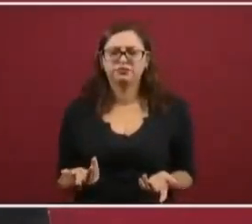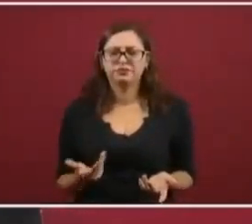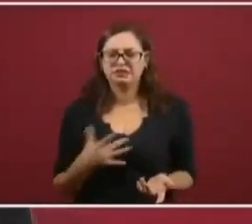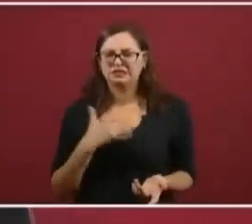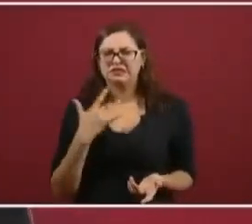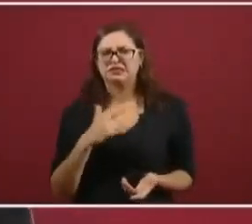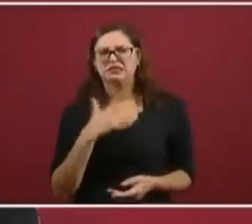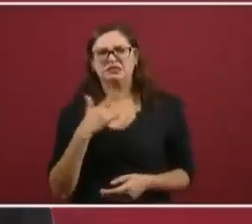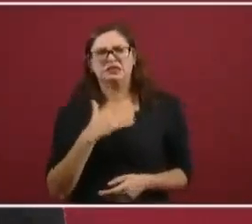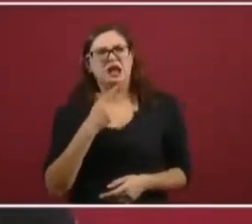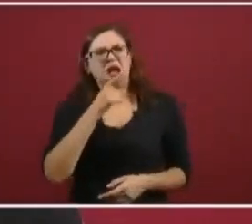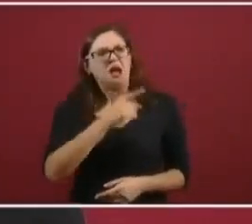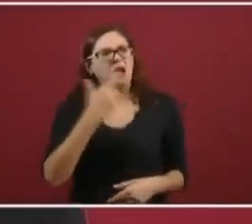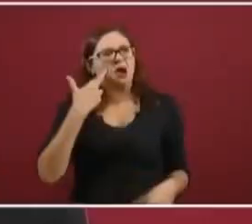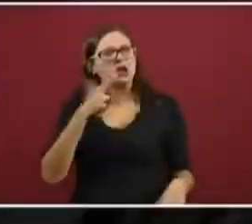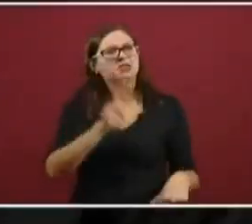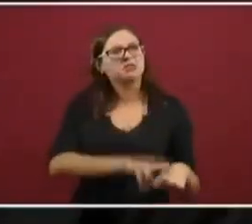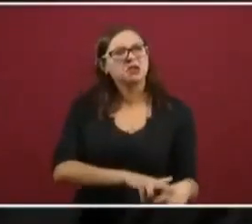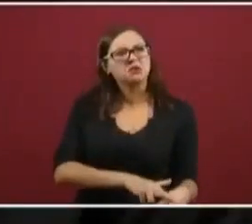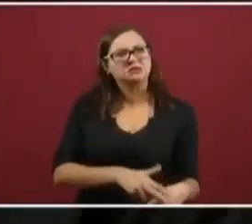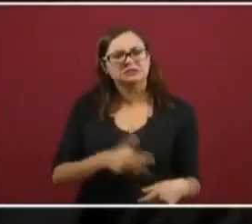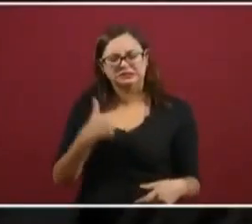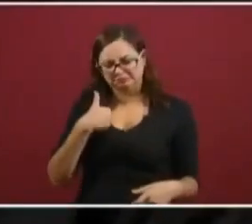tentados a hacer lo